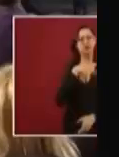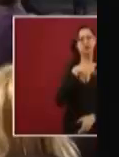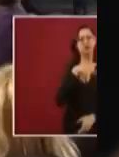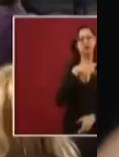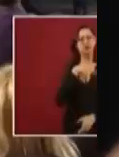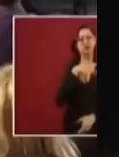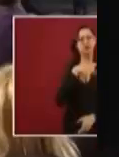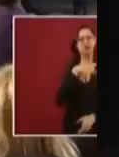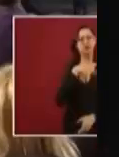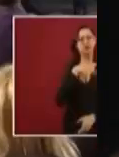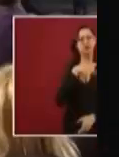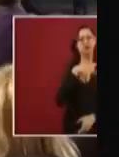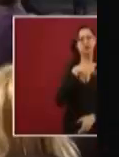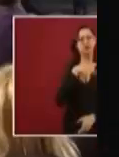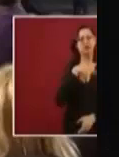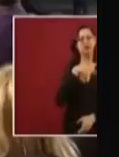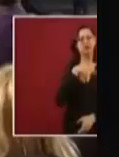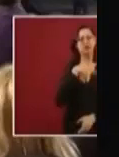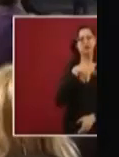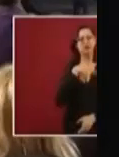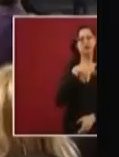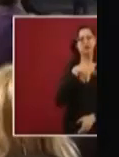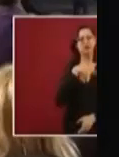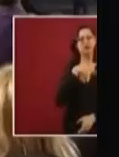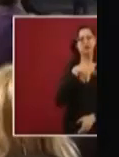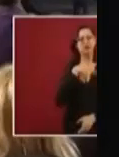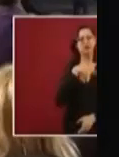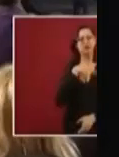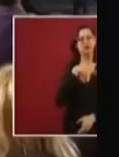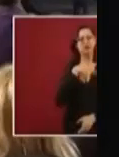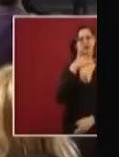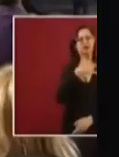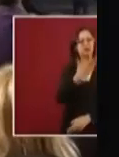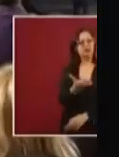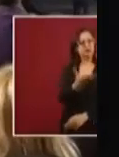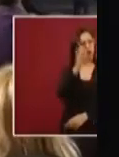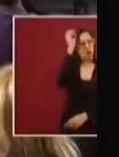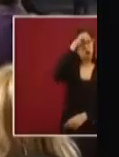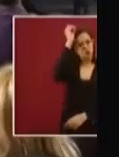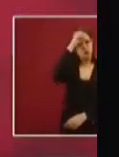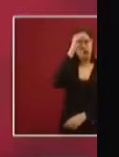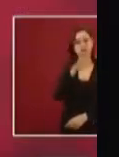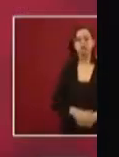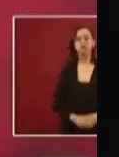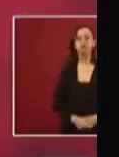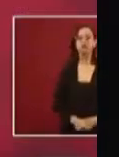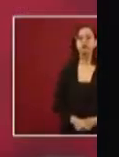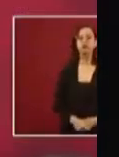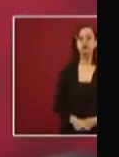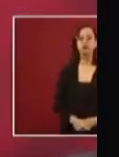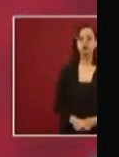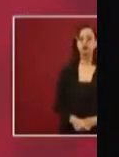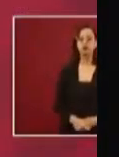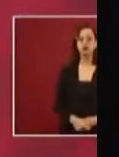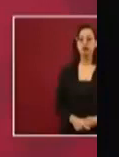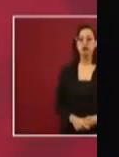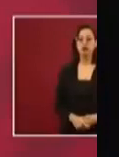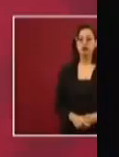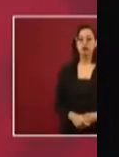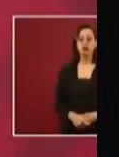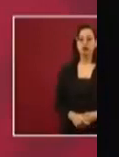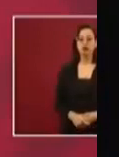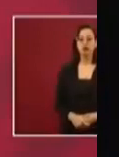a escuchar qué fue lo que dijo Andrés Manuel López Obrador. Pena de muerte. Y no creo,